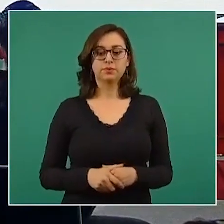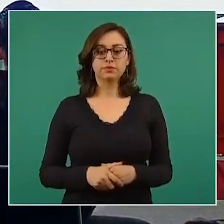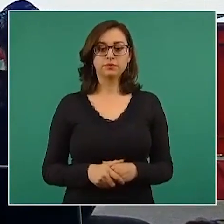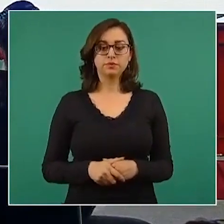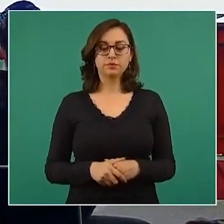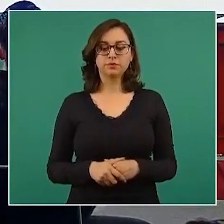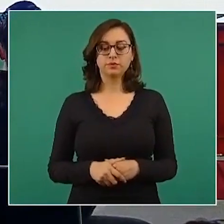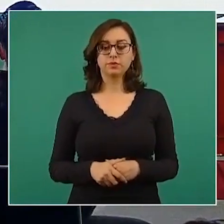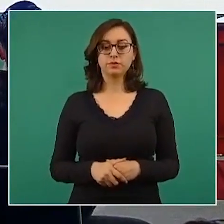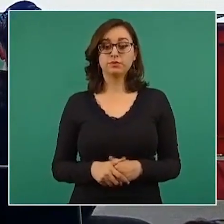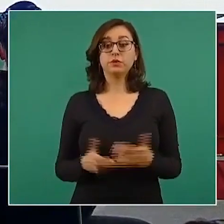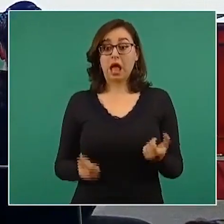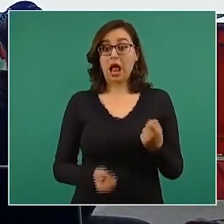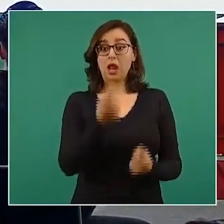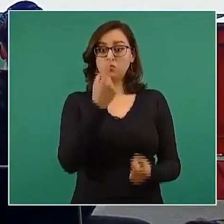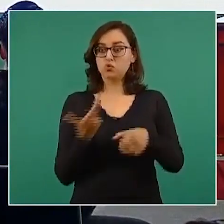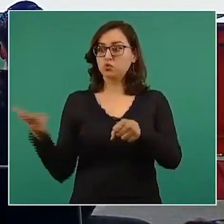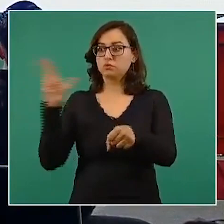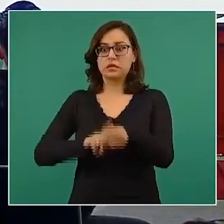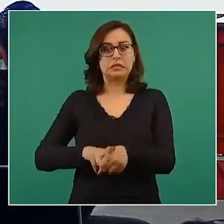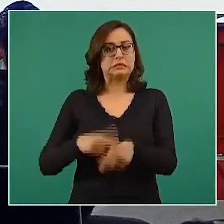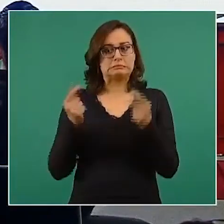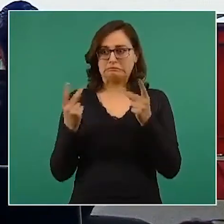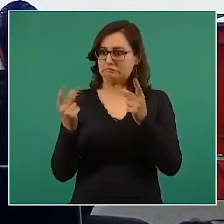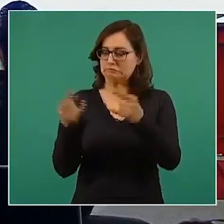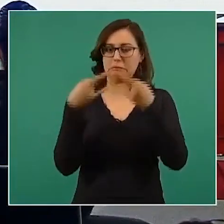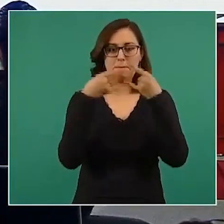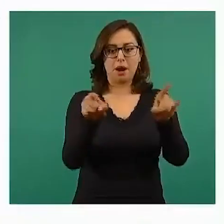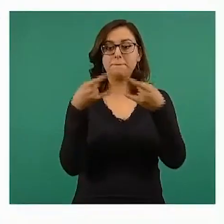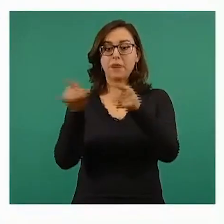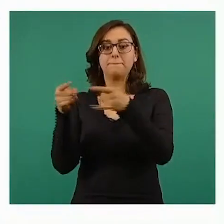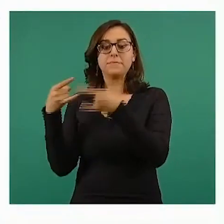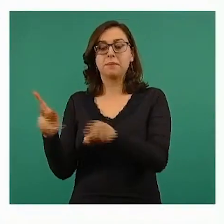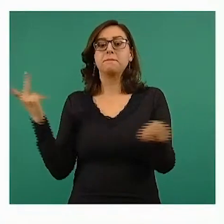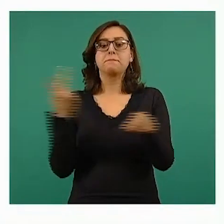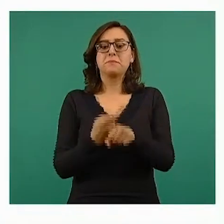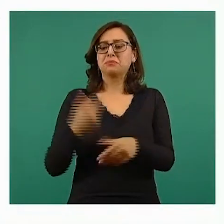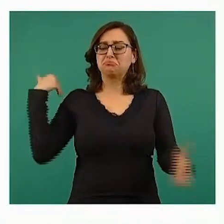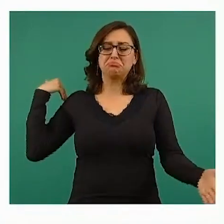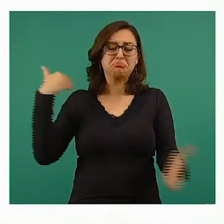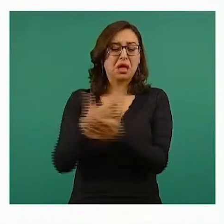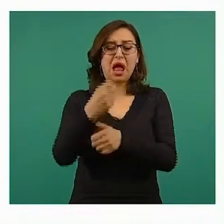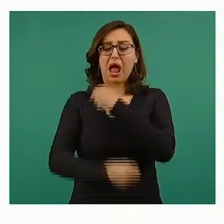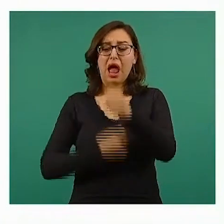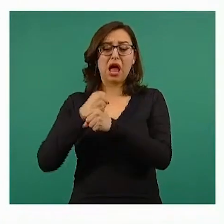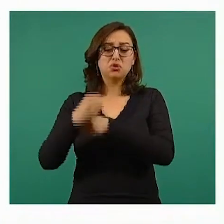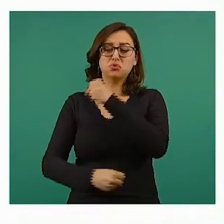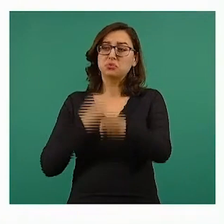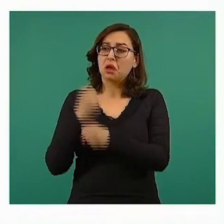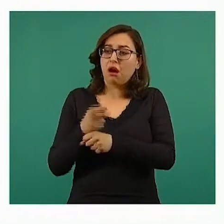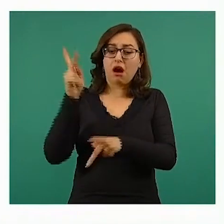Estas son las unidades de apertura anticipada. Unidades que en el transcurso de los años no se habían aperturado por condiciones de obra,